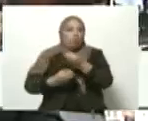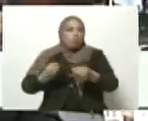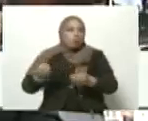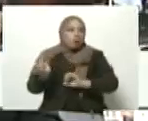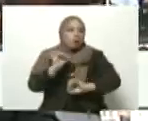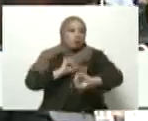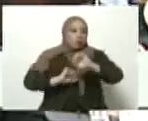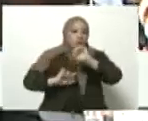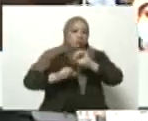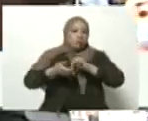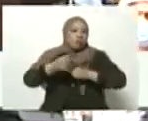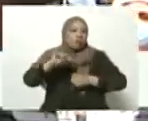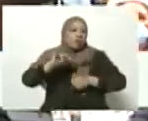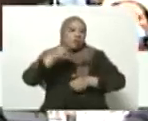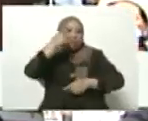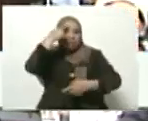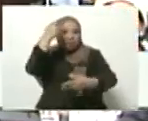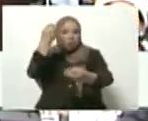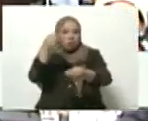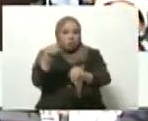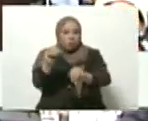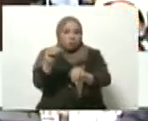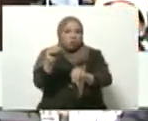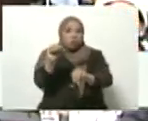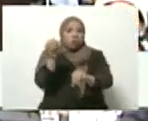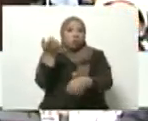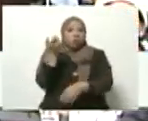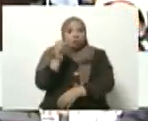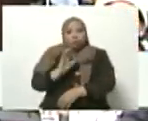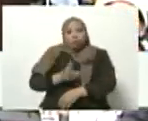Porque si hay acuerdo,